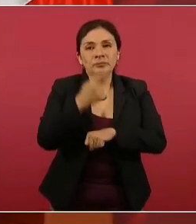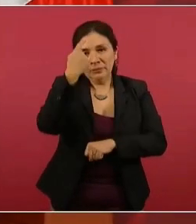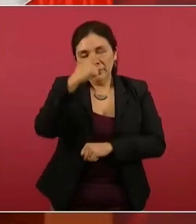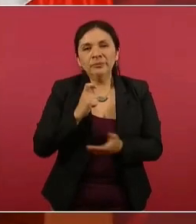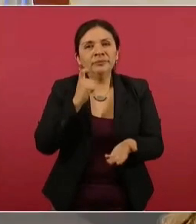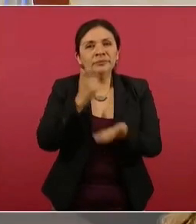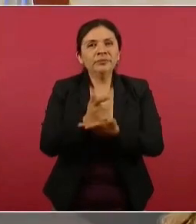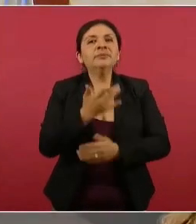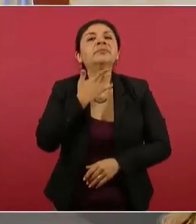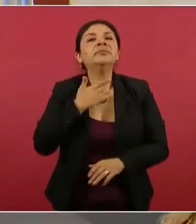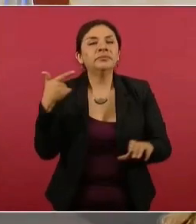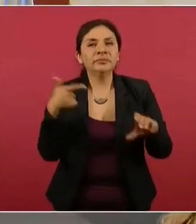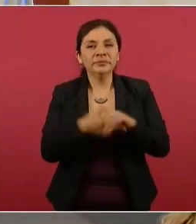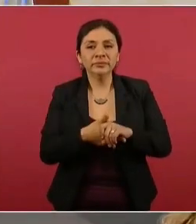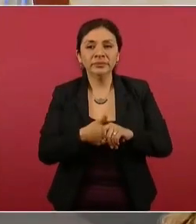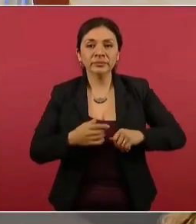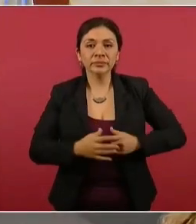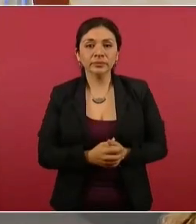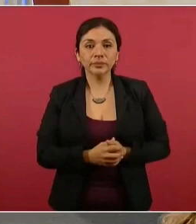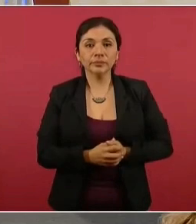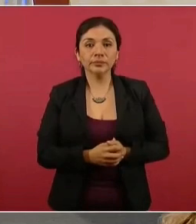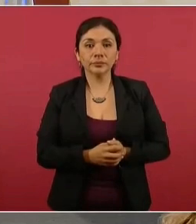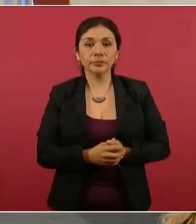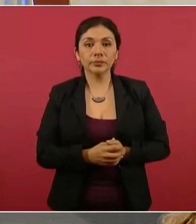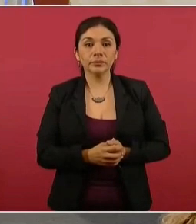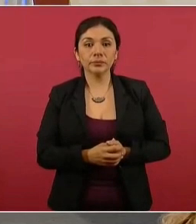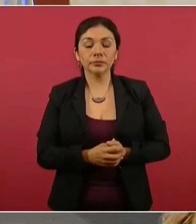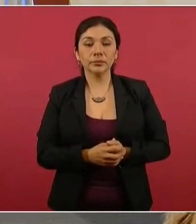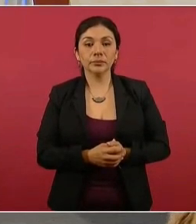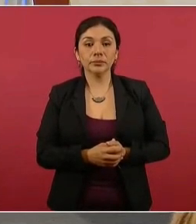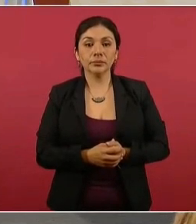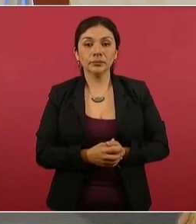a la gasolina. Si nada más